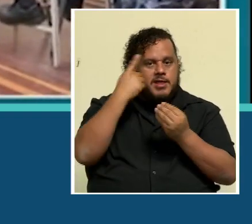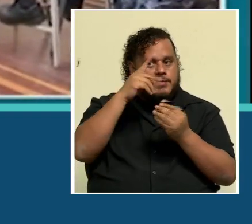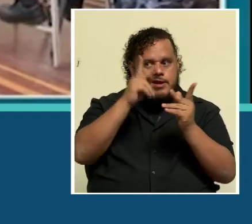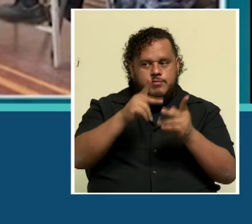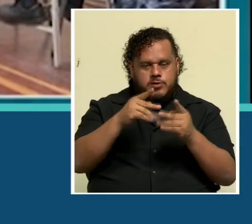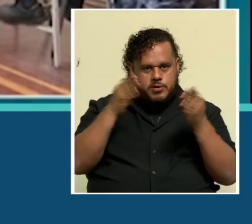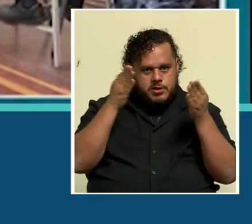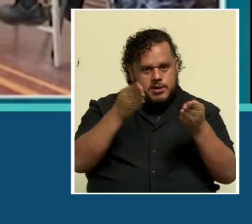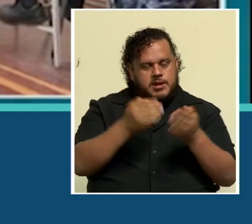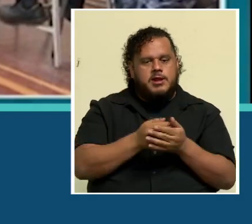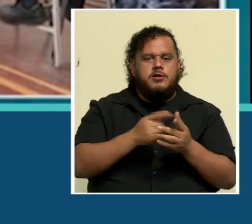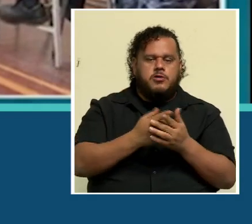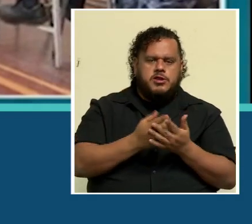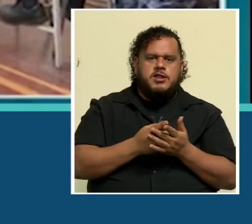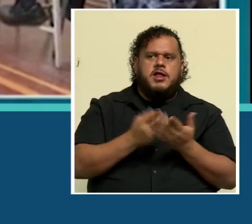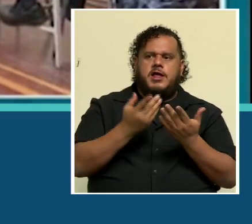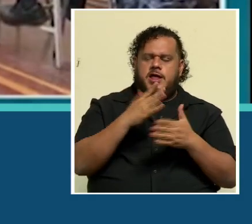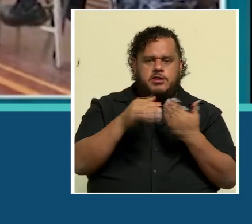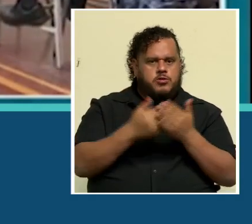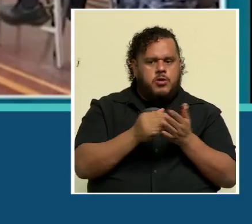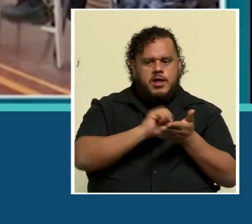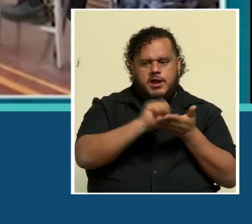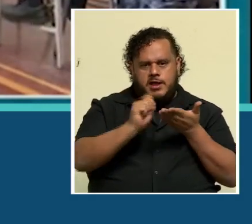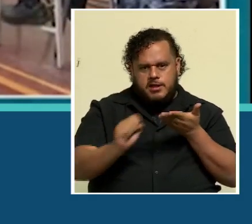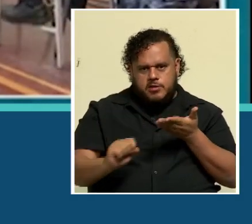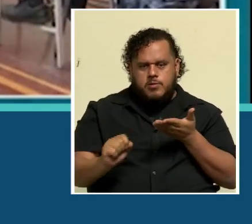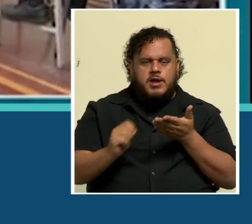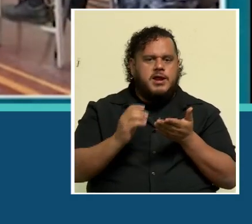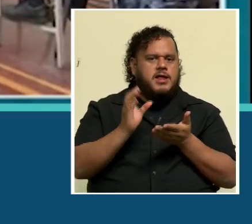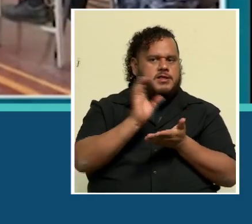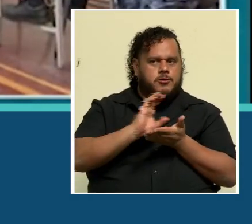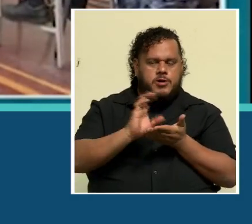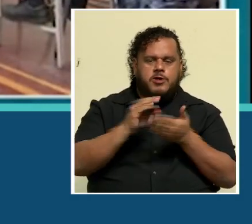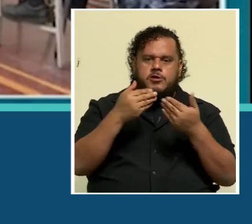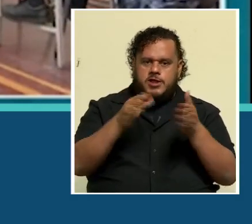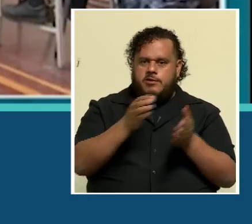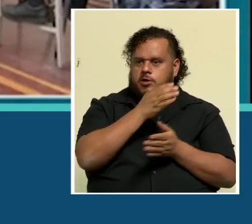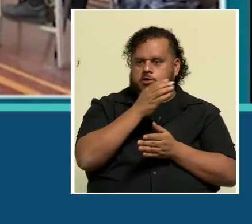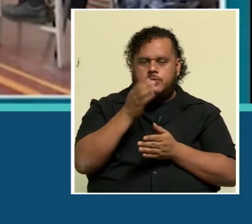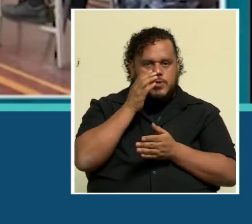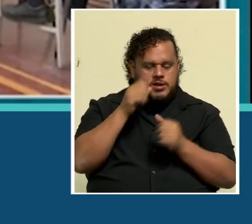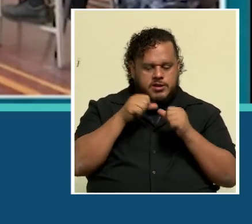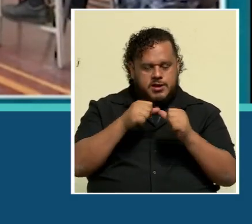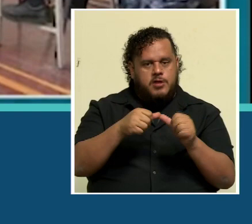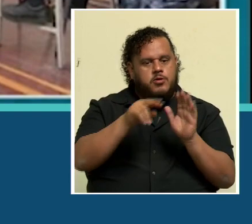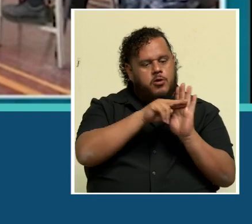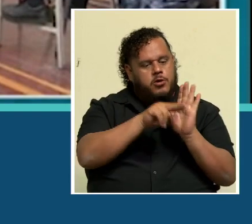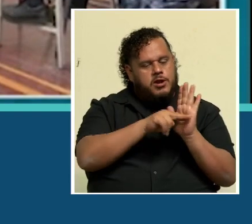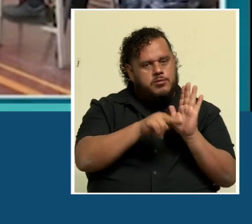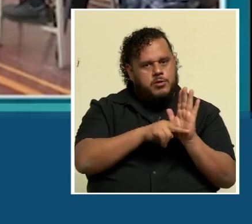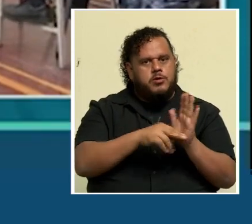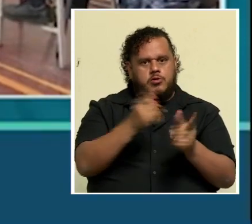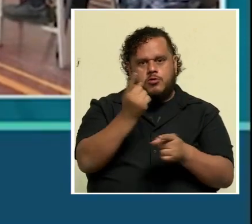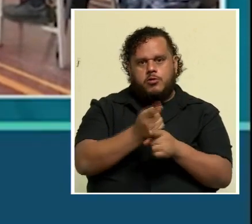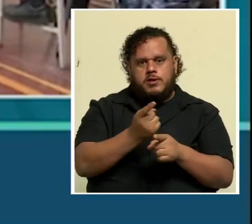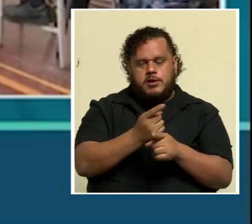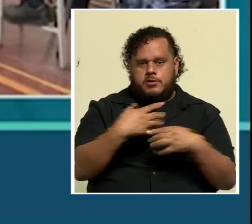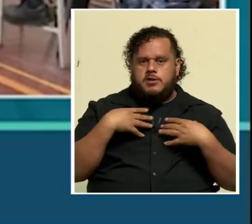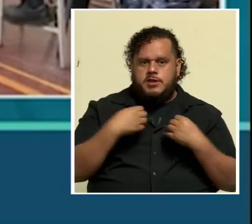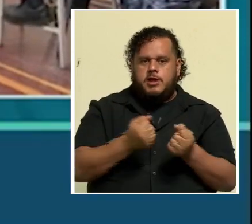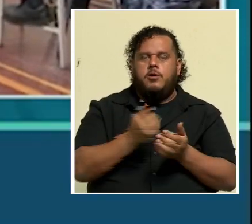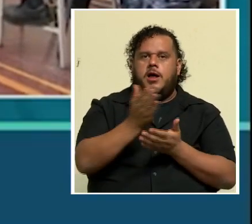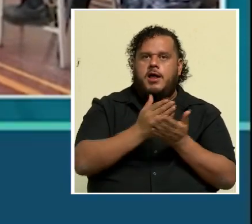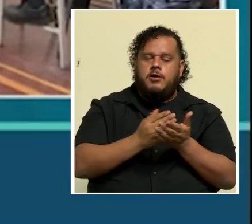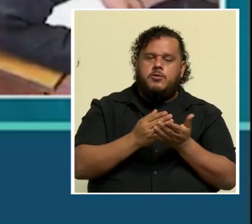comedores escolares los habilitamos siguiendo los protocolos adecuados para el uso de los alimentos, por supuesto. Hay centros